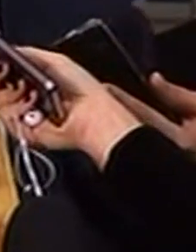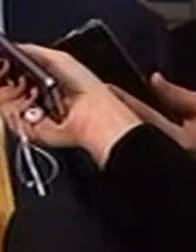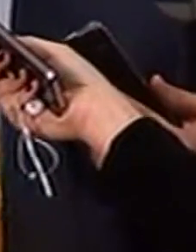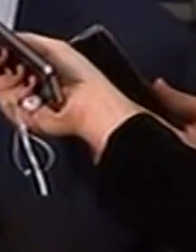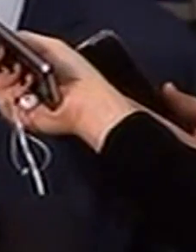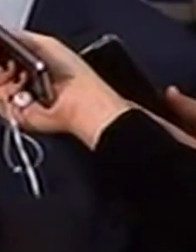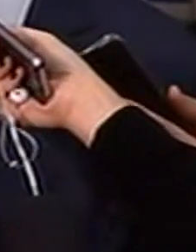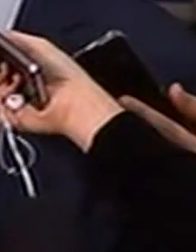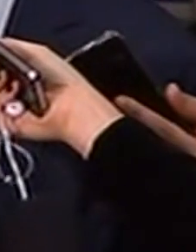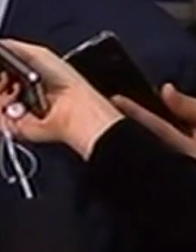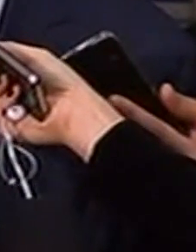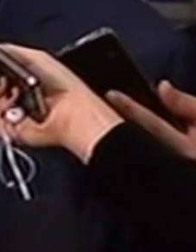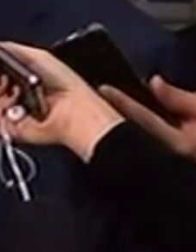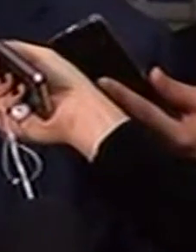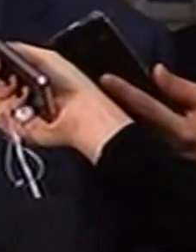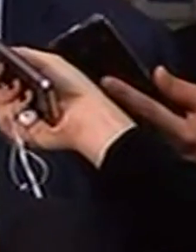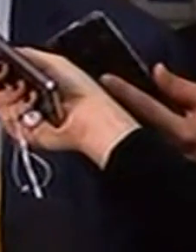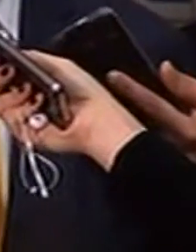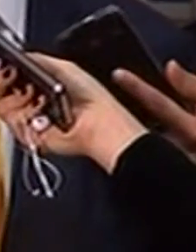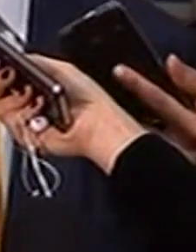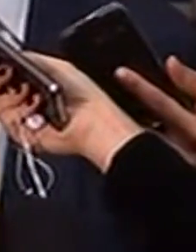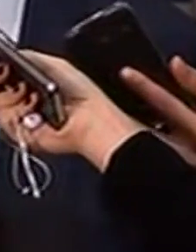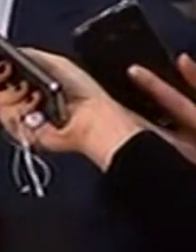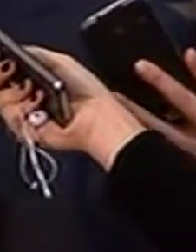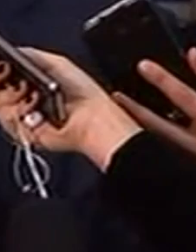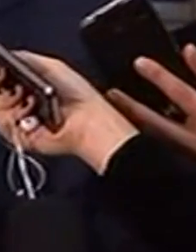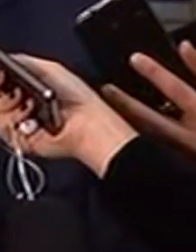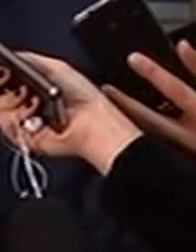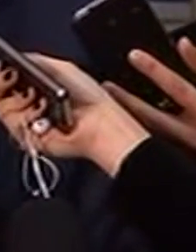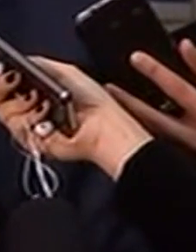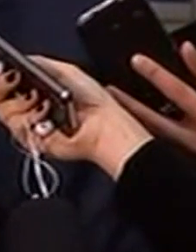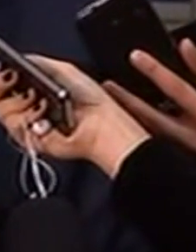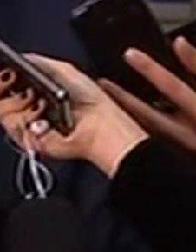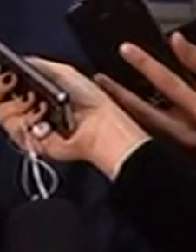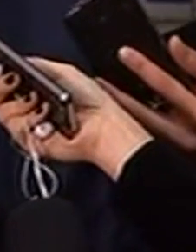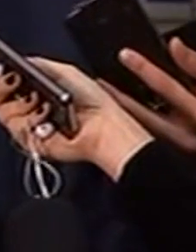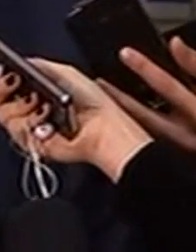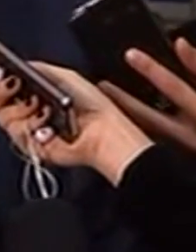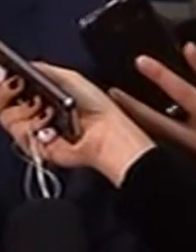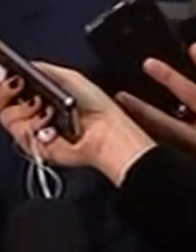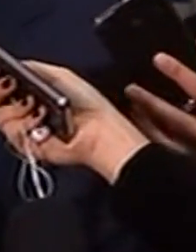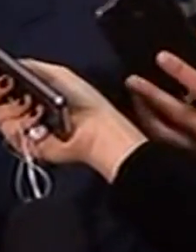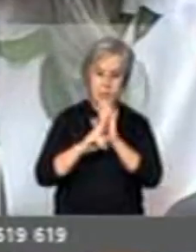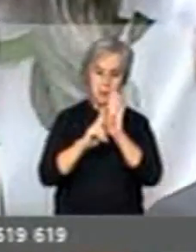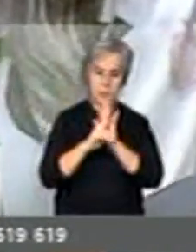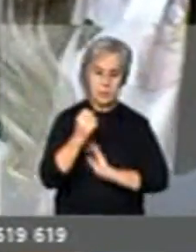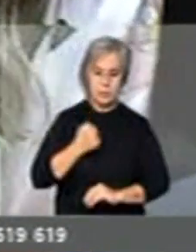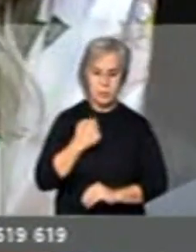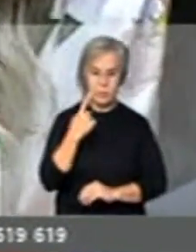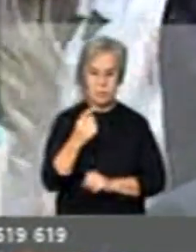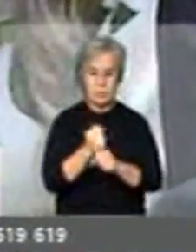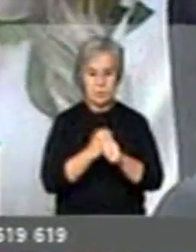a Curitiba para quedar a disposición del juez federal Sergio Moro, a cargo de las causas que investigan a sospechosos sin fueros